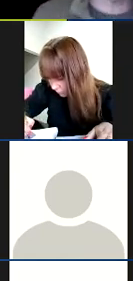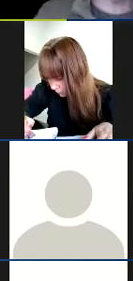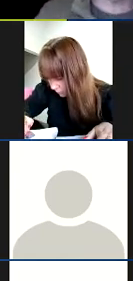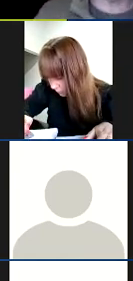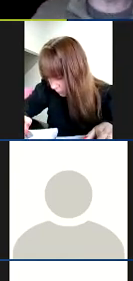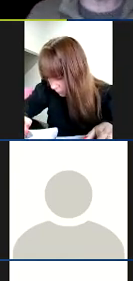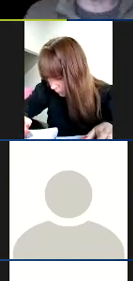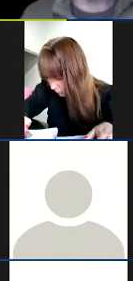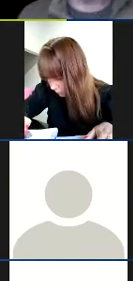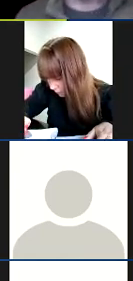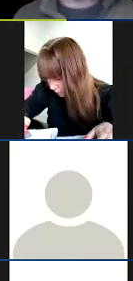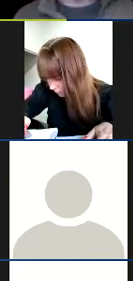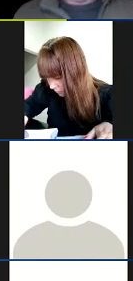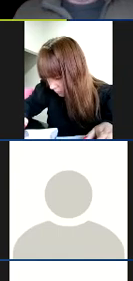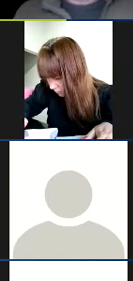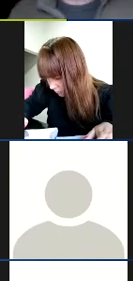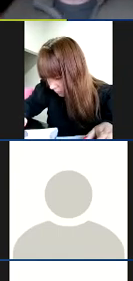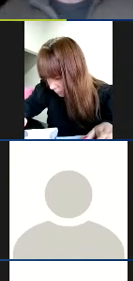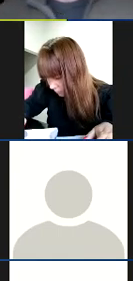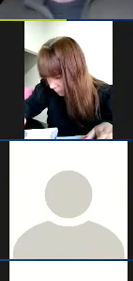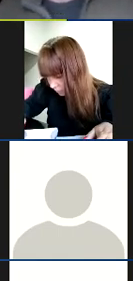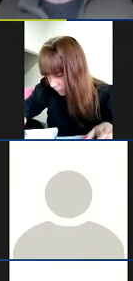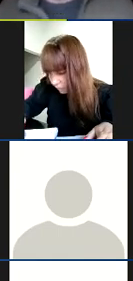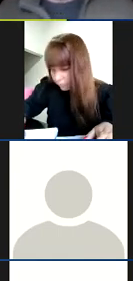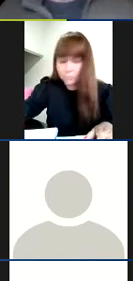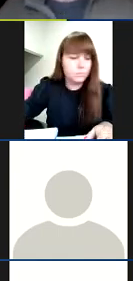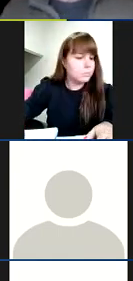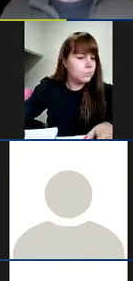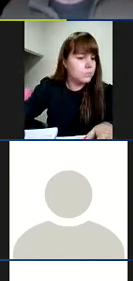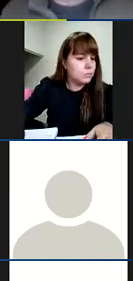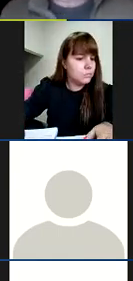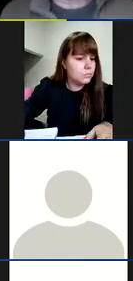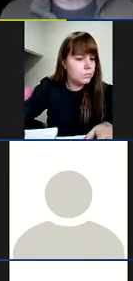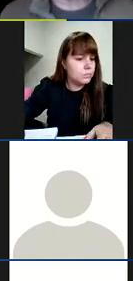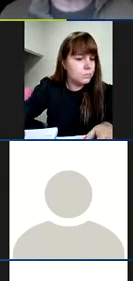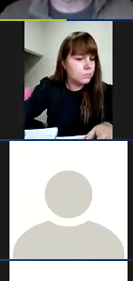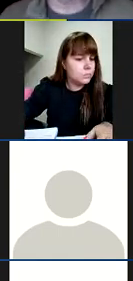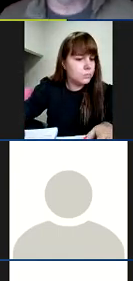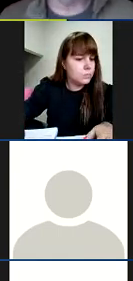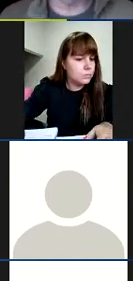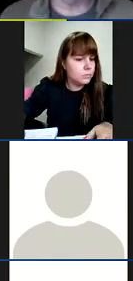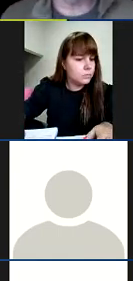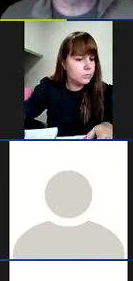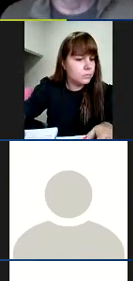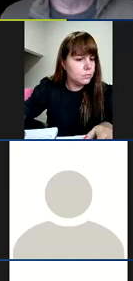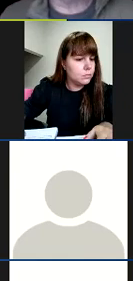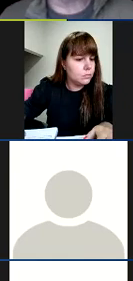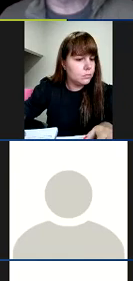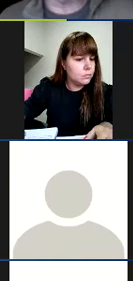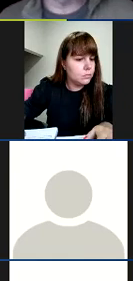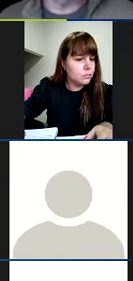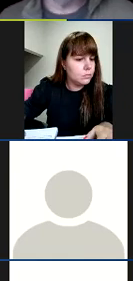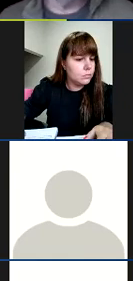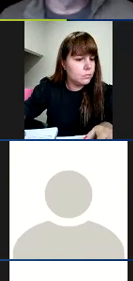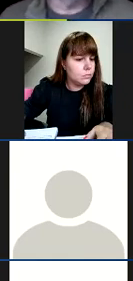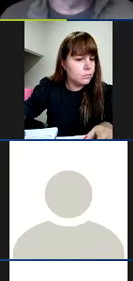integrado totalmente en el acto constitutivo. Vamos a ver después que puede integrarse el capital social cuando es dinero en